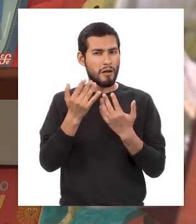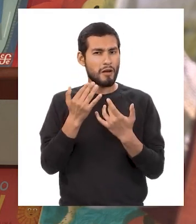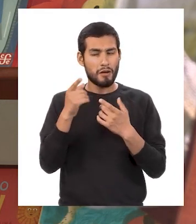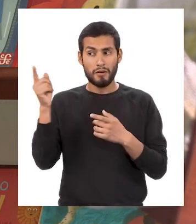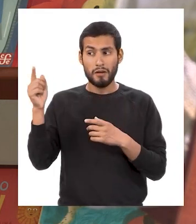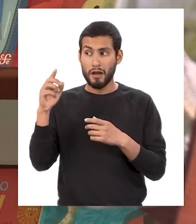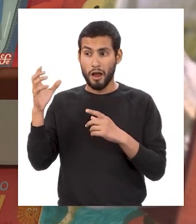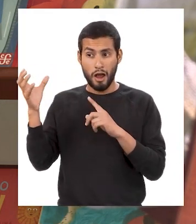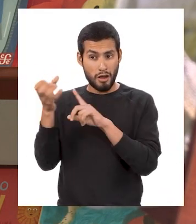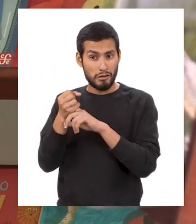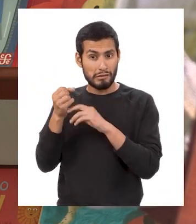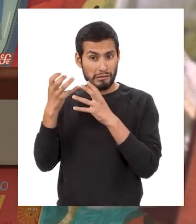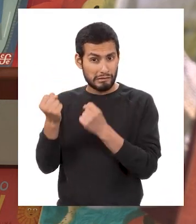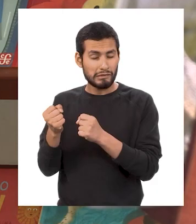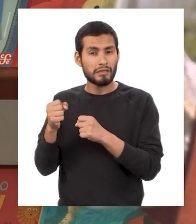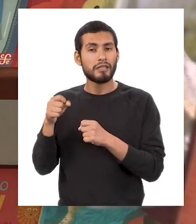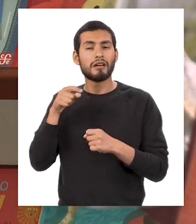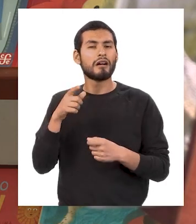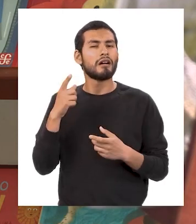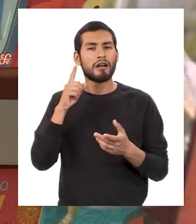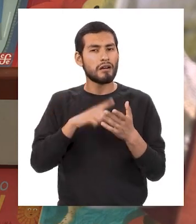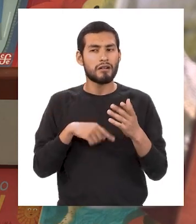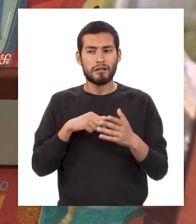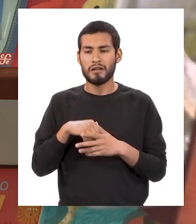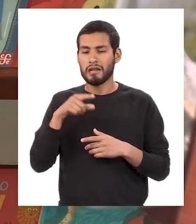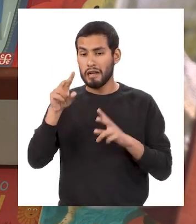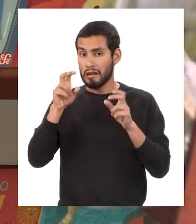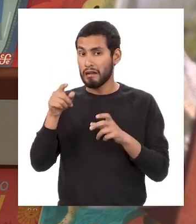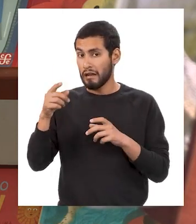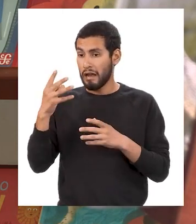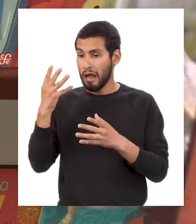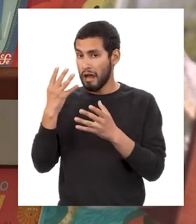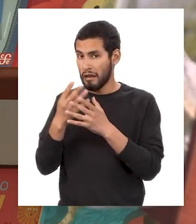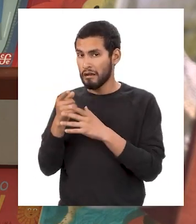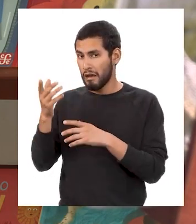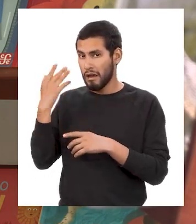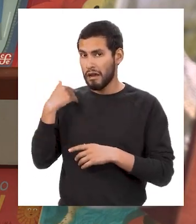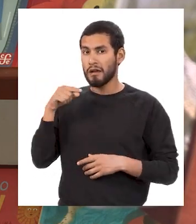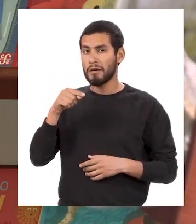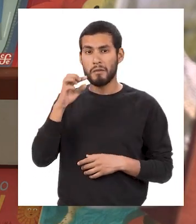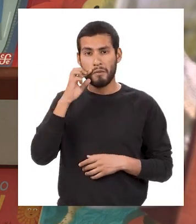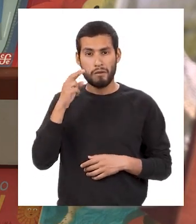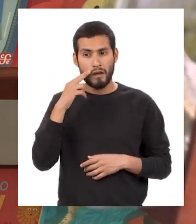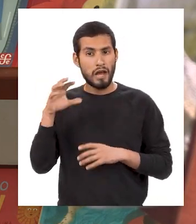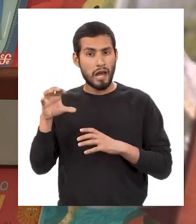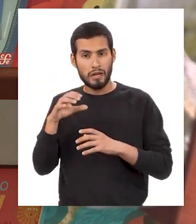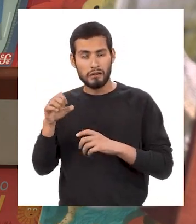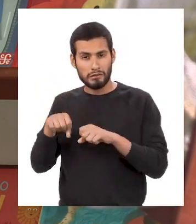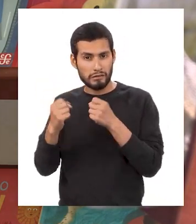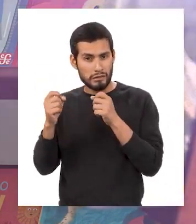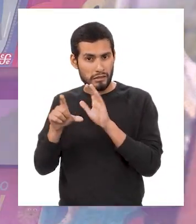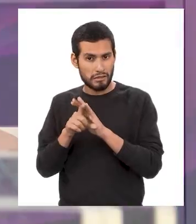en Bombay a esperar la orden de arresto, usando a su favor el delito que había cometido